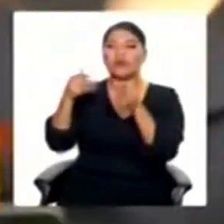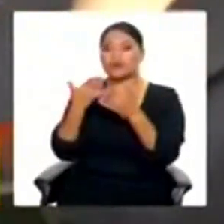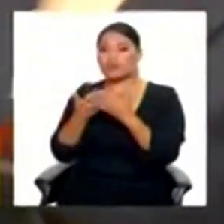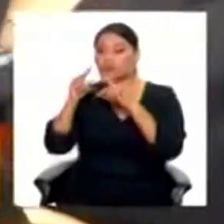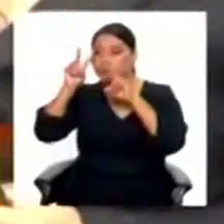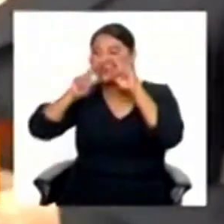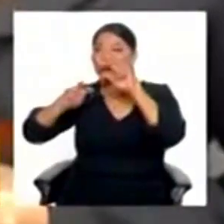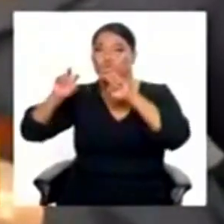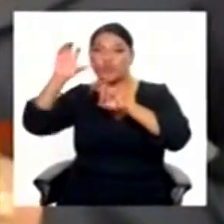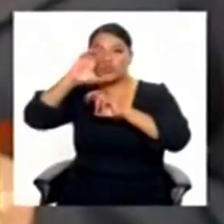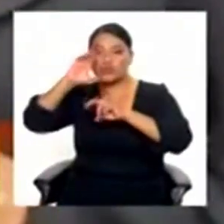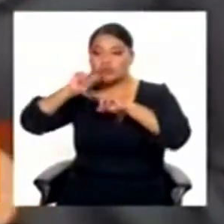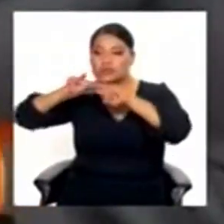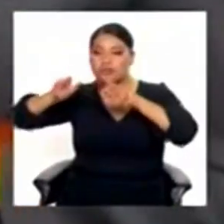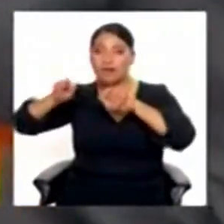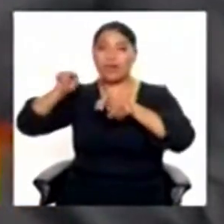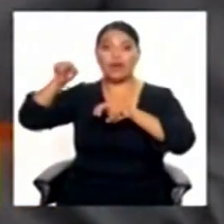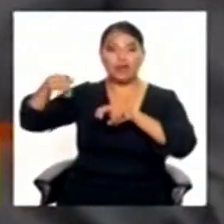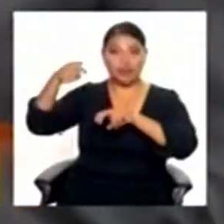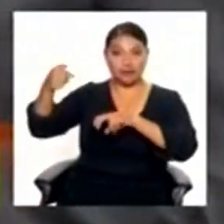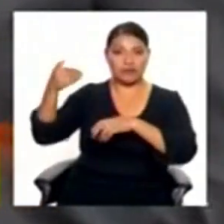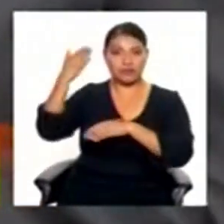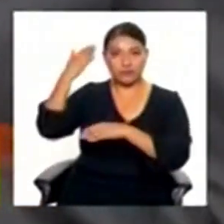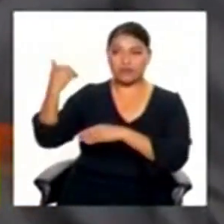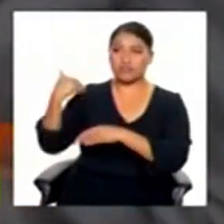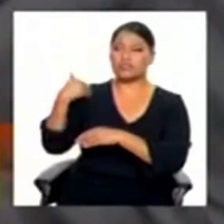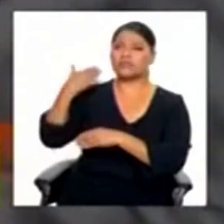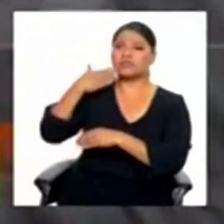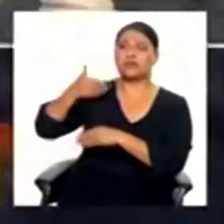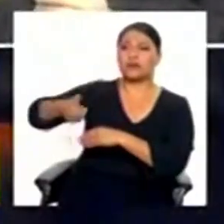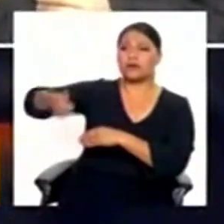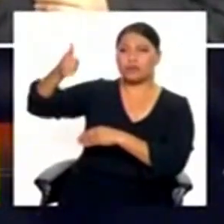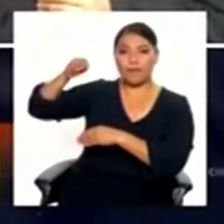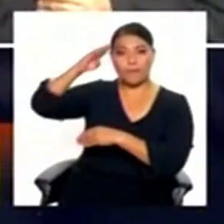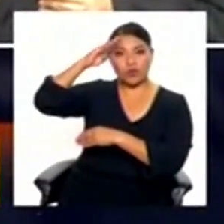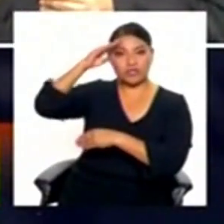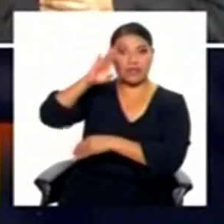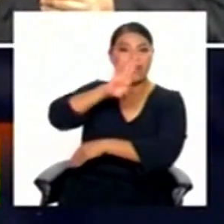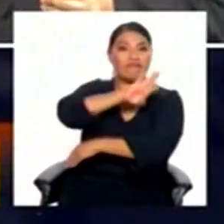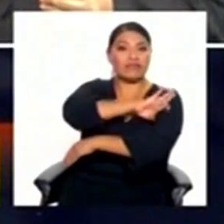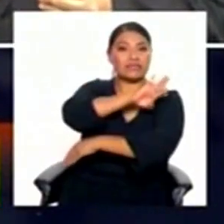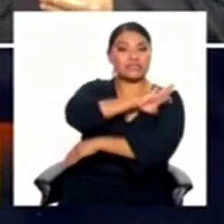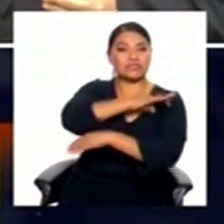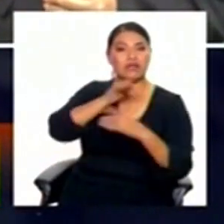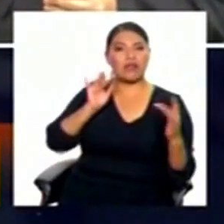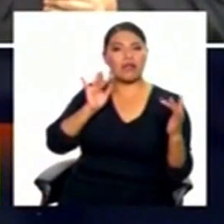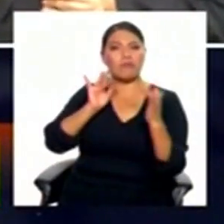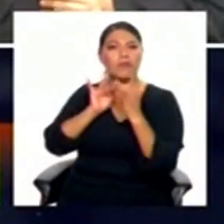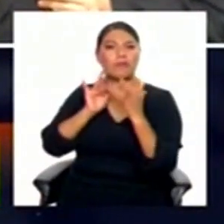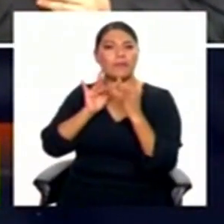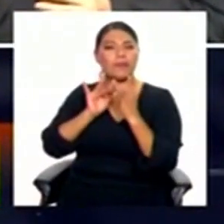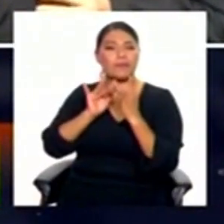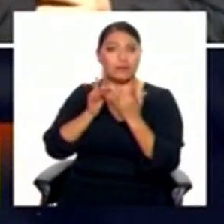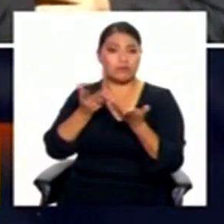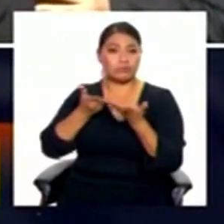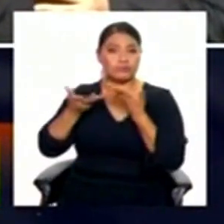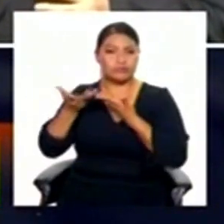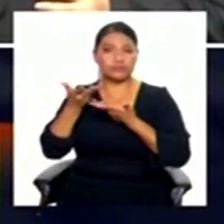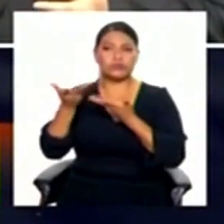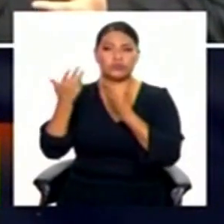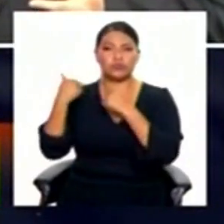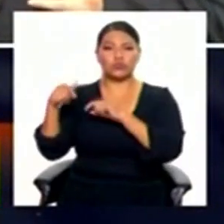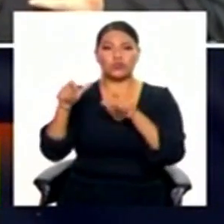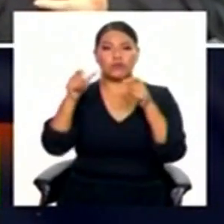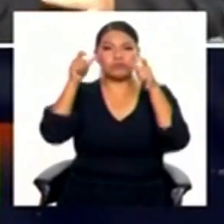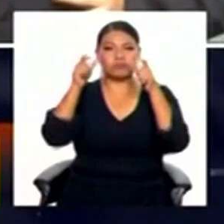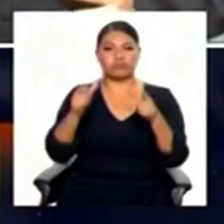ello que la Policía Nacional de Perú, por intermedio de la Dirección de la Policía Fiscal, está generando mayor